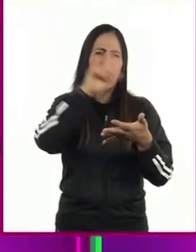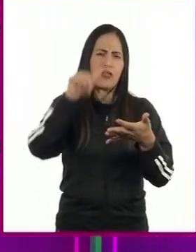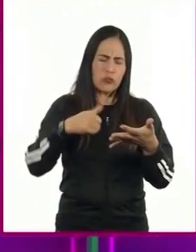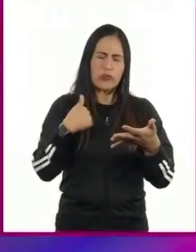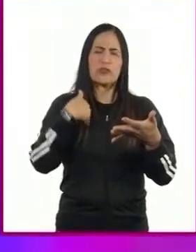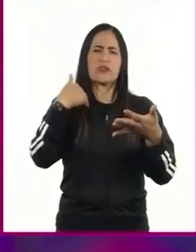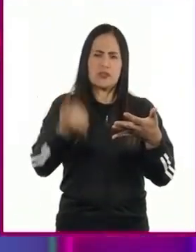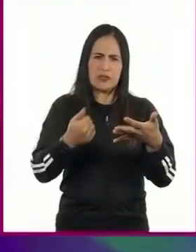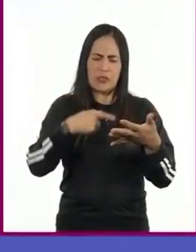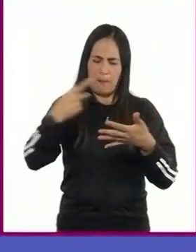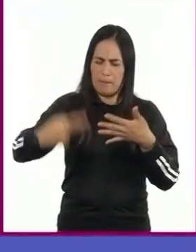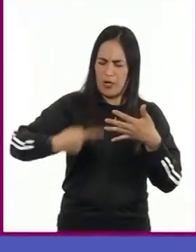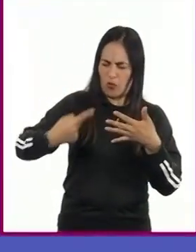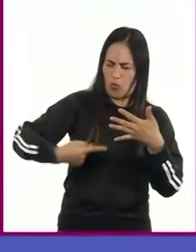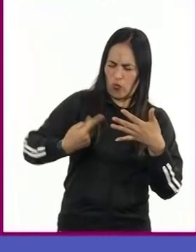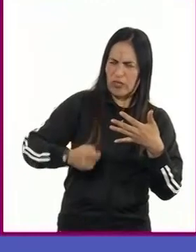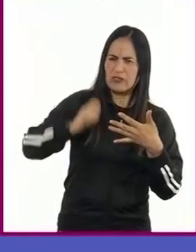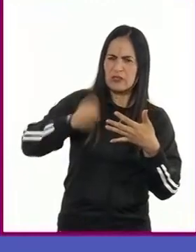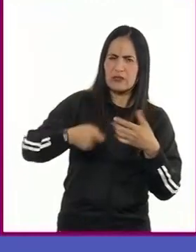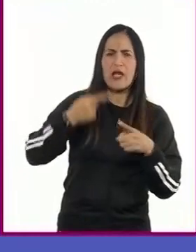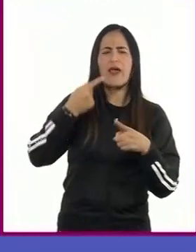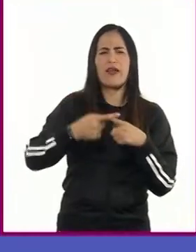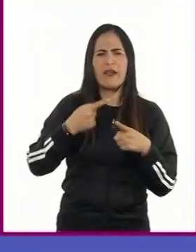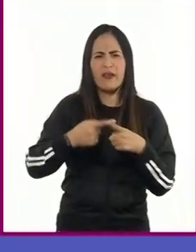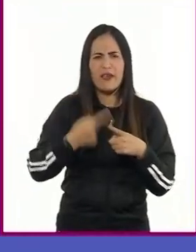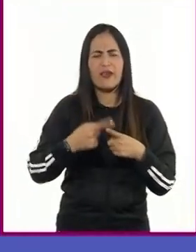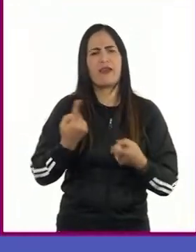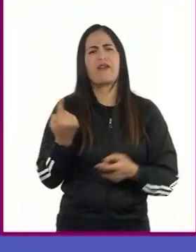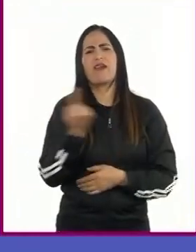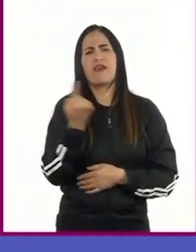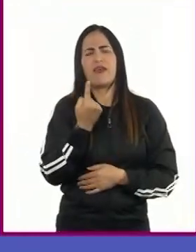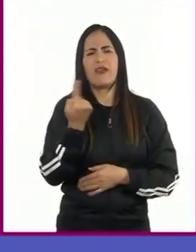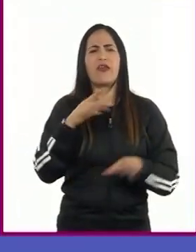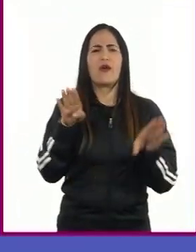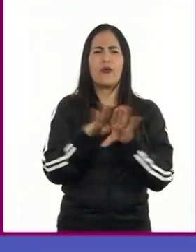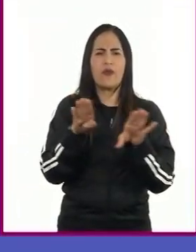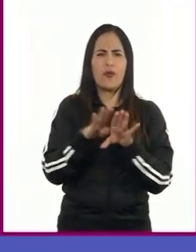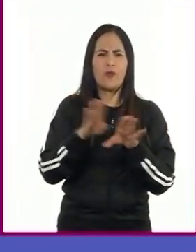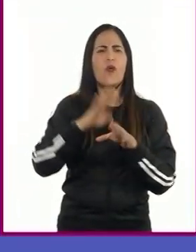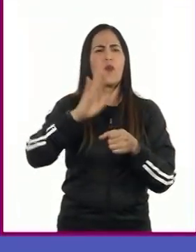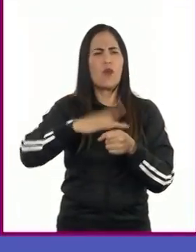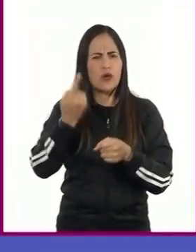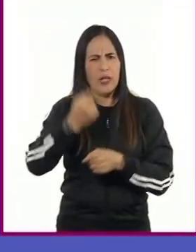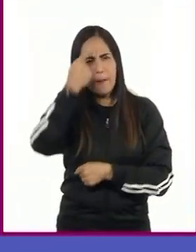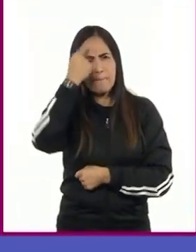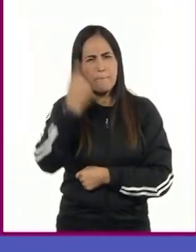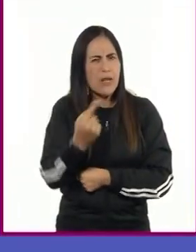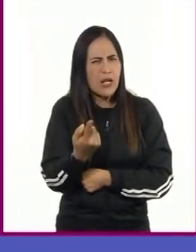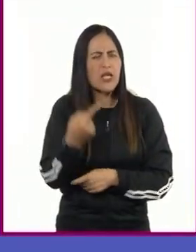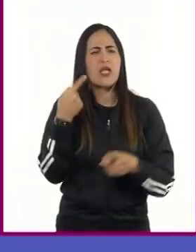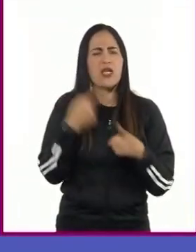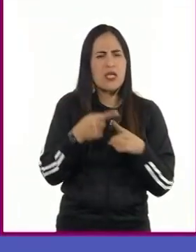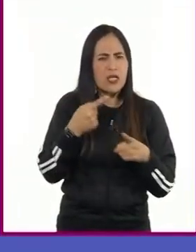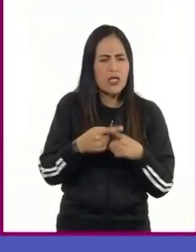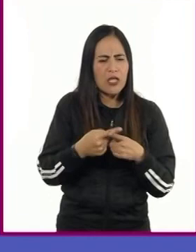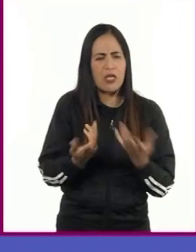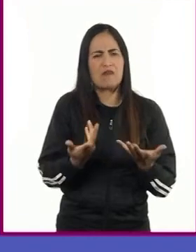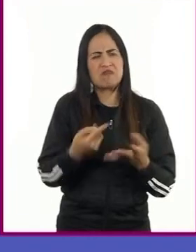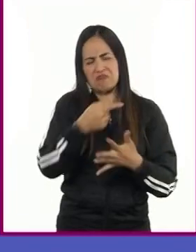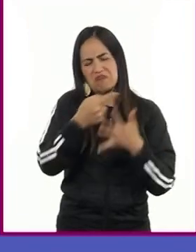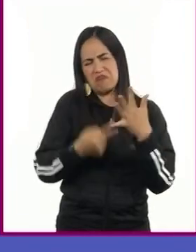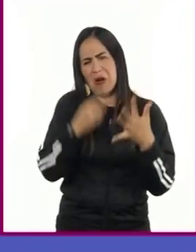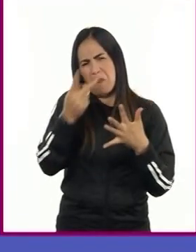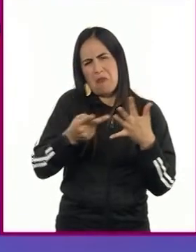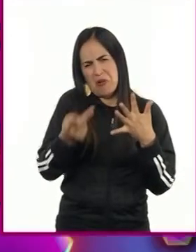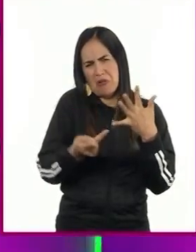a las preguntas ¿qué?, ¿cómo?, ¿por qué?, ¿para qué?, ¿quién?, por mencionar